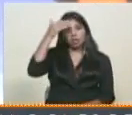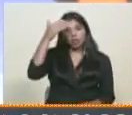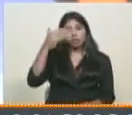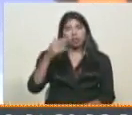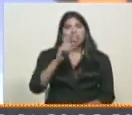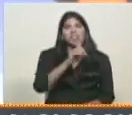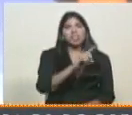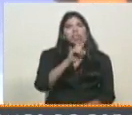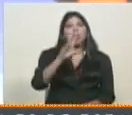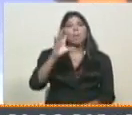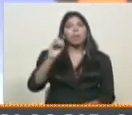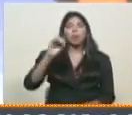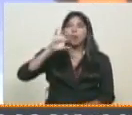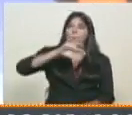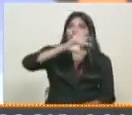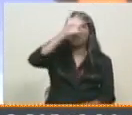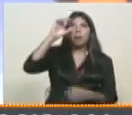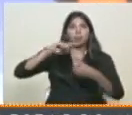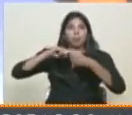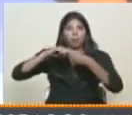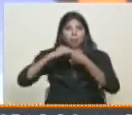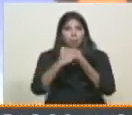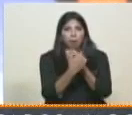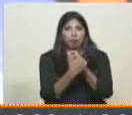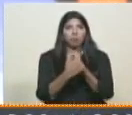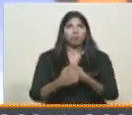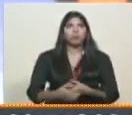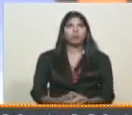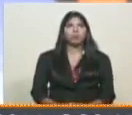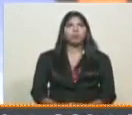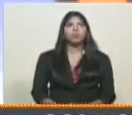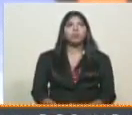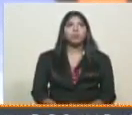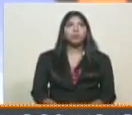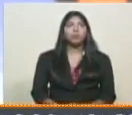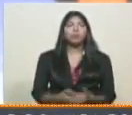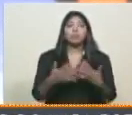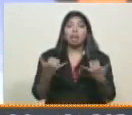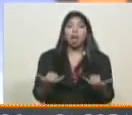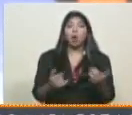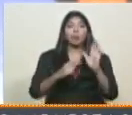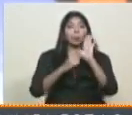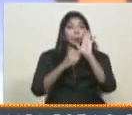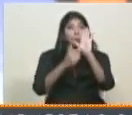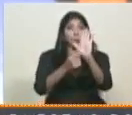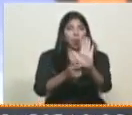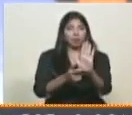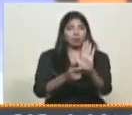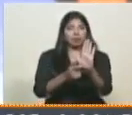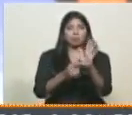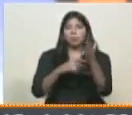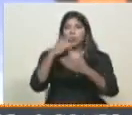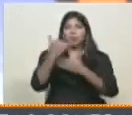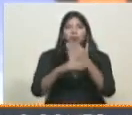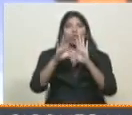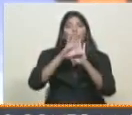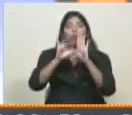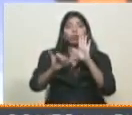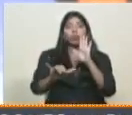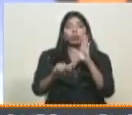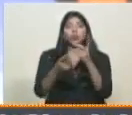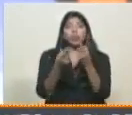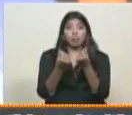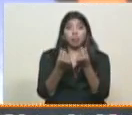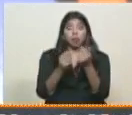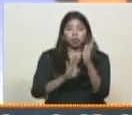120 naciones del mundo para presentar en este escenario el plan constituyente para la prosperidad económica del